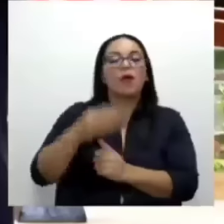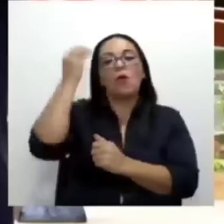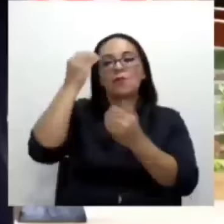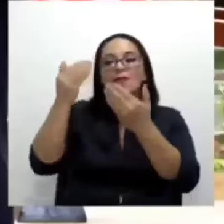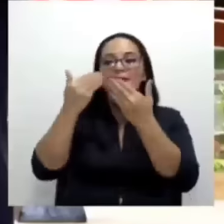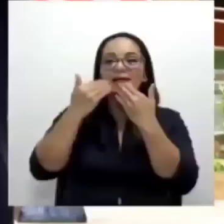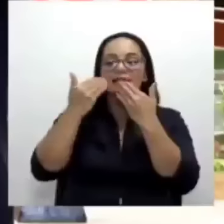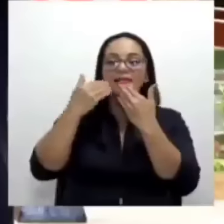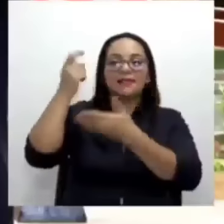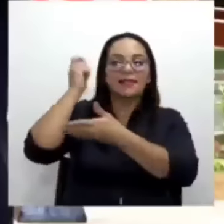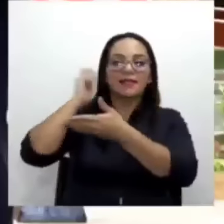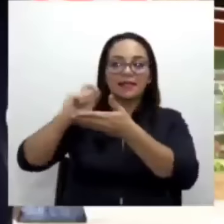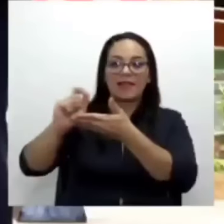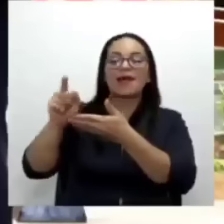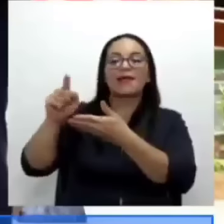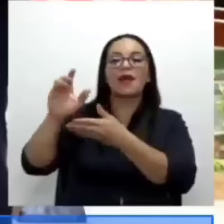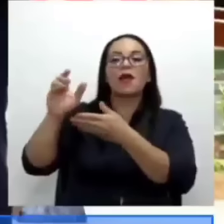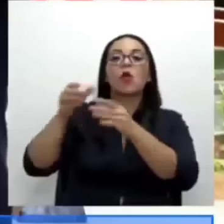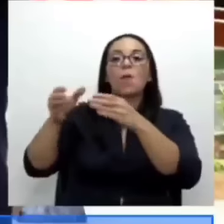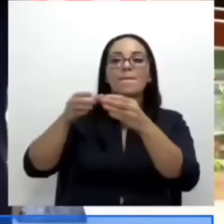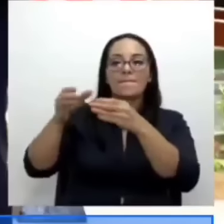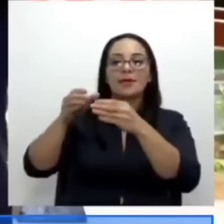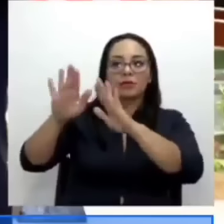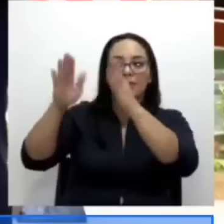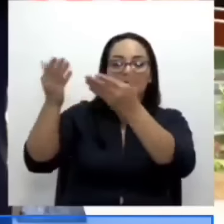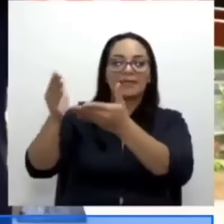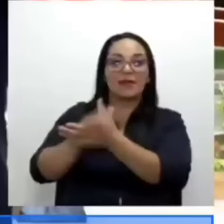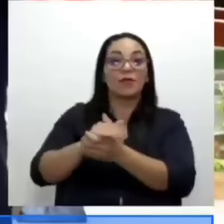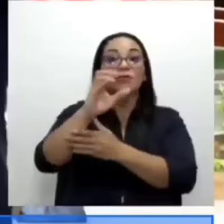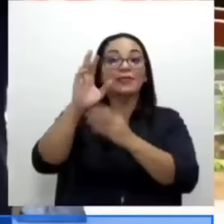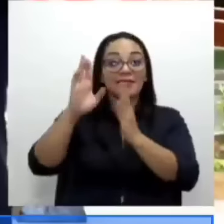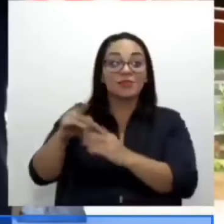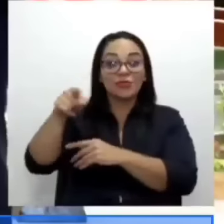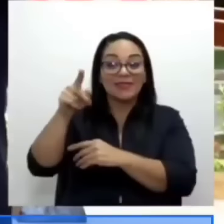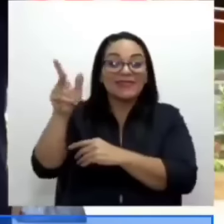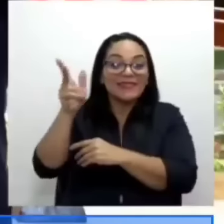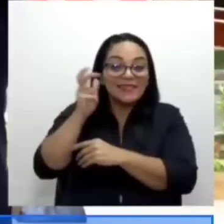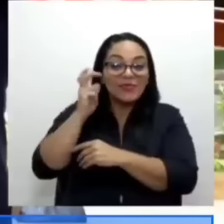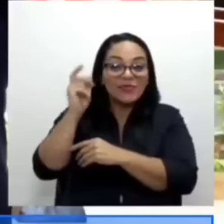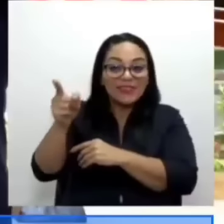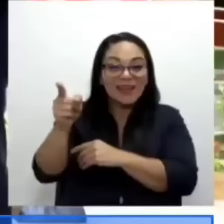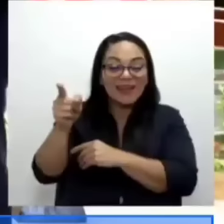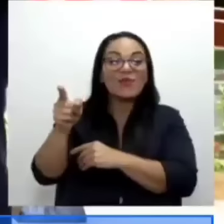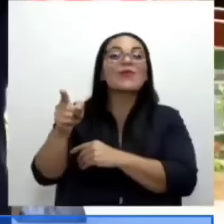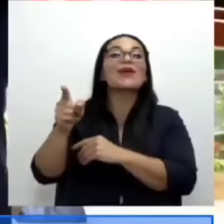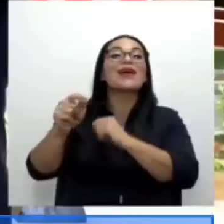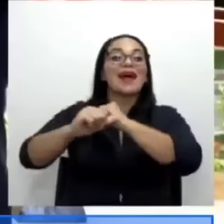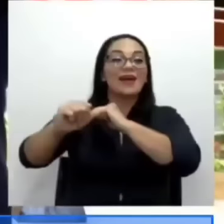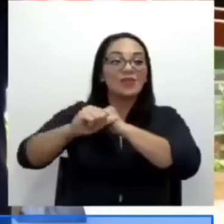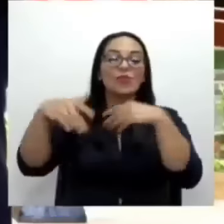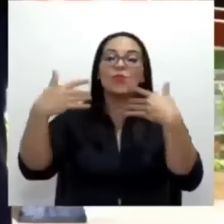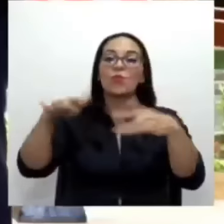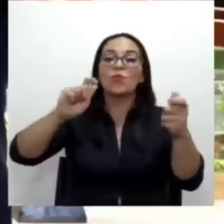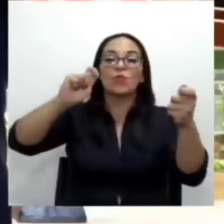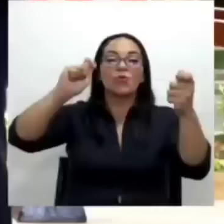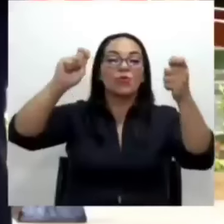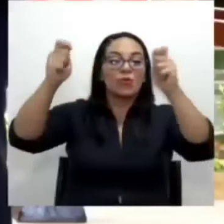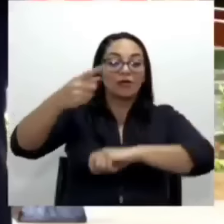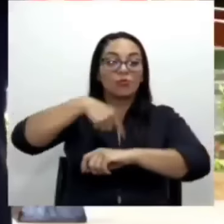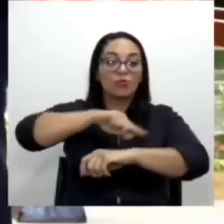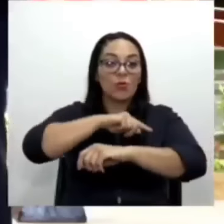la secretaria del Comercio. Compatriotas, acaban de oír anuncios transformacionales en nuestra